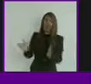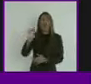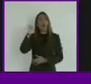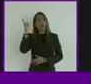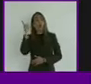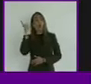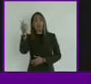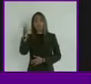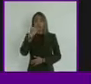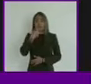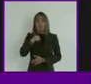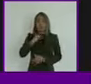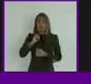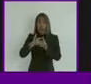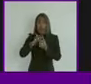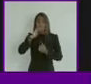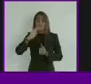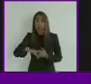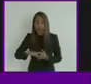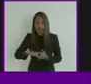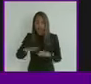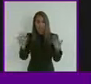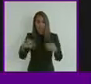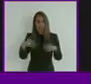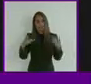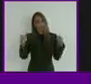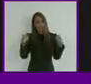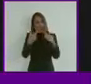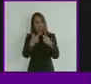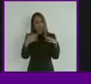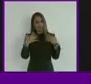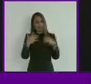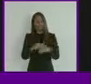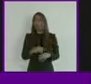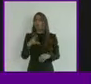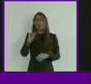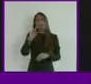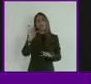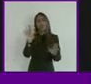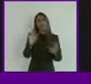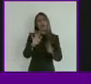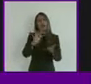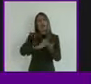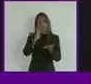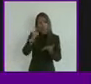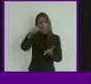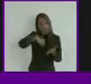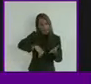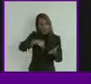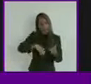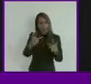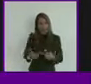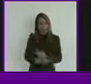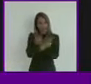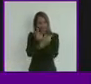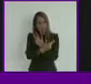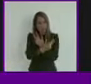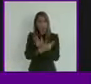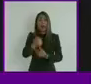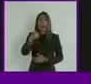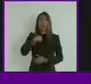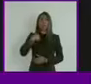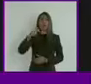no pensé que fuera la maestra. Tanto gusto, ahí. No, al contrario, todo lo contrario. No. Muchas gracias por darles este espacio. A mí me hubiera encantado que me